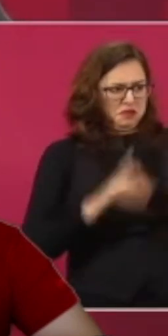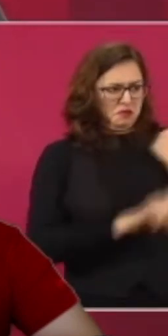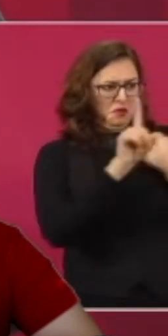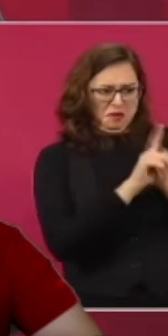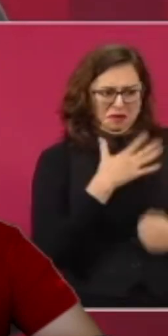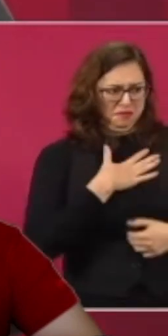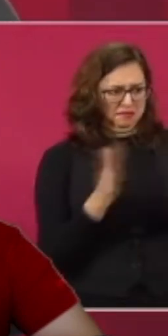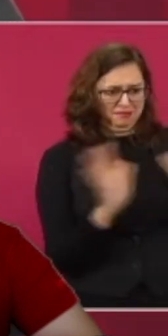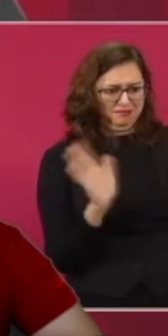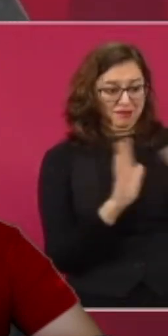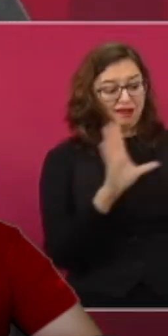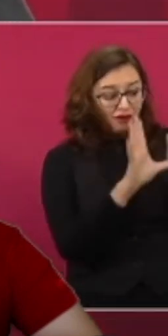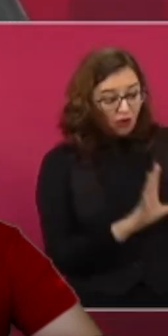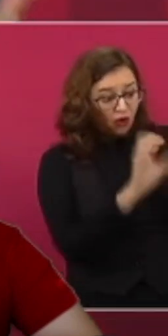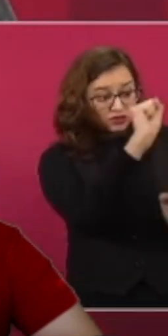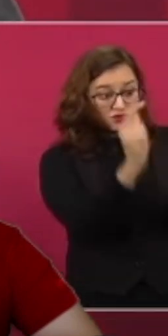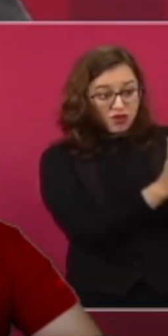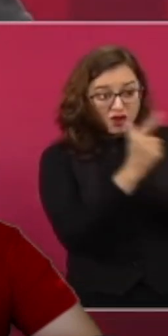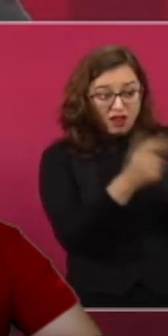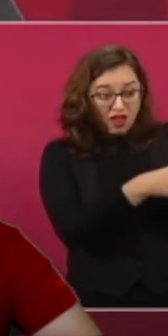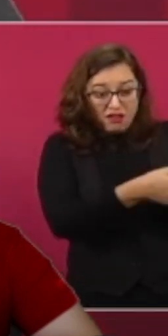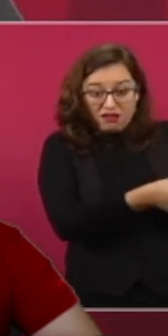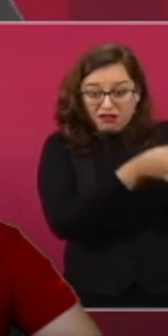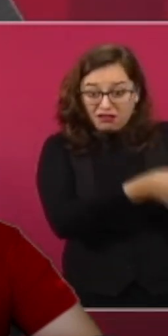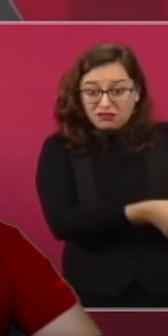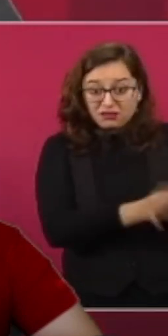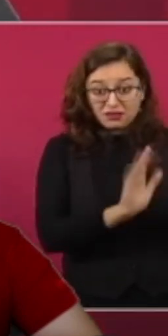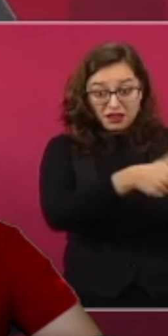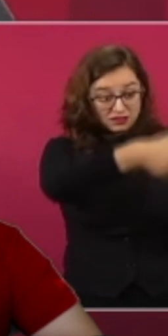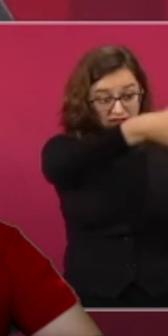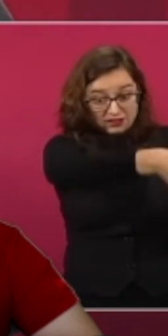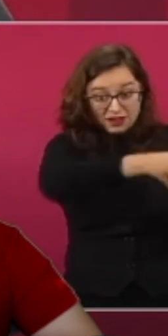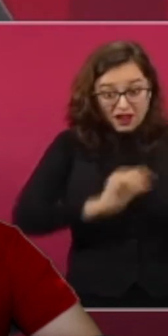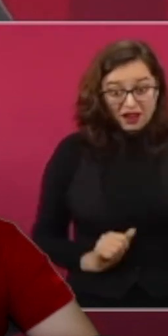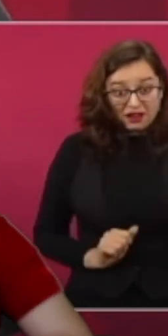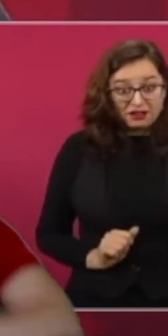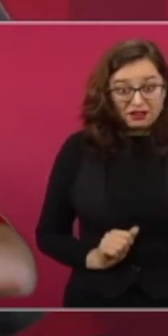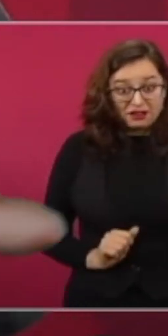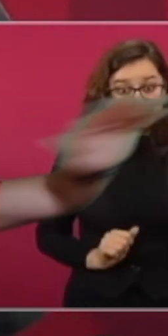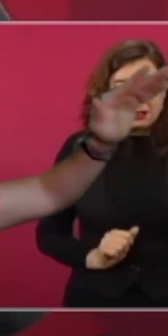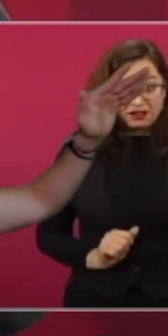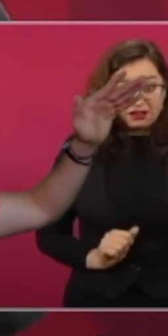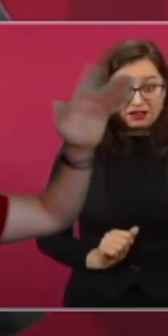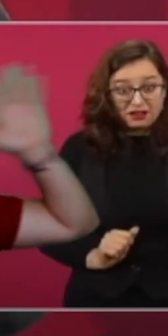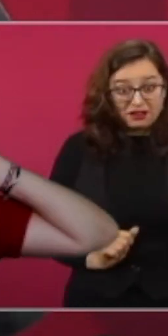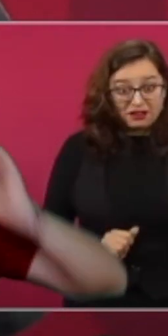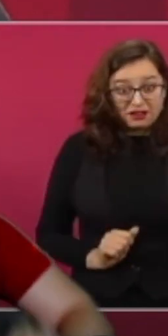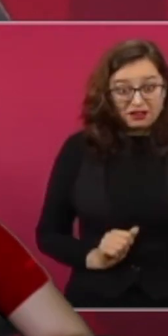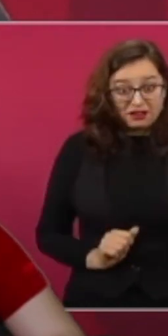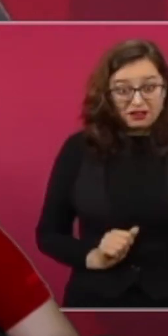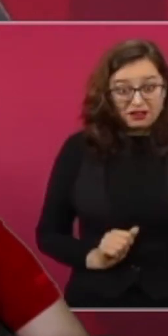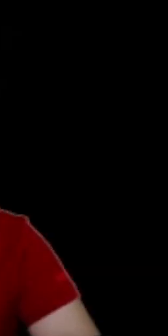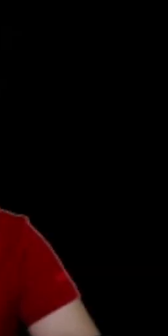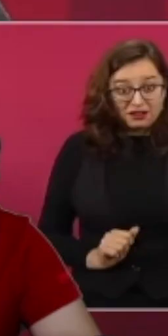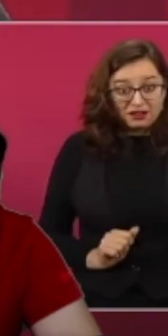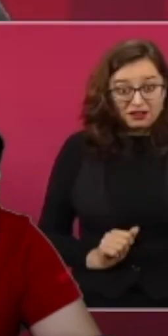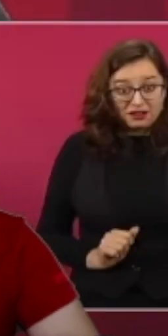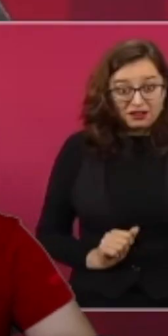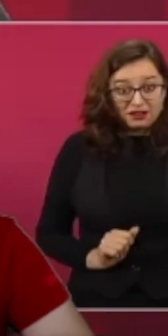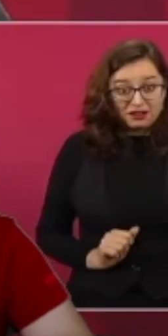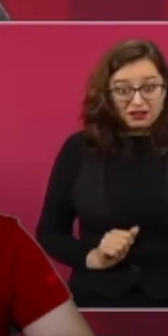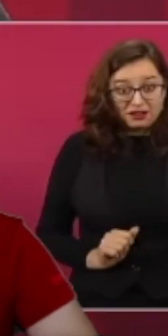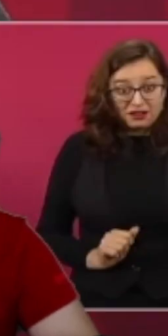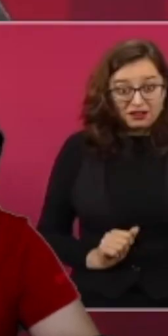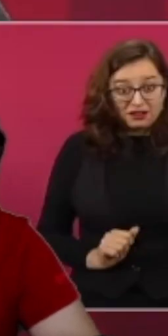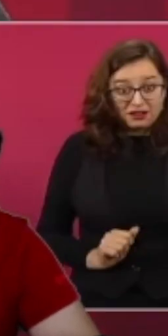ley. O sea, no es un asunto. Es con la ley. Pues ahí está, familia. El presidente sentenciando a